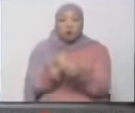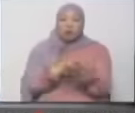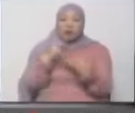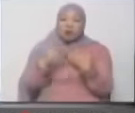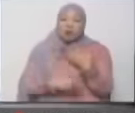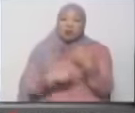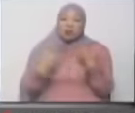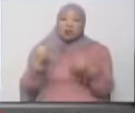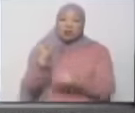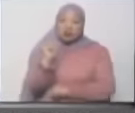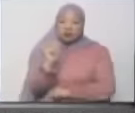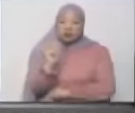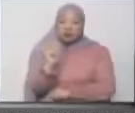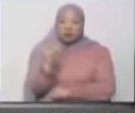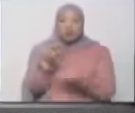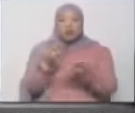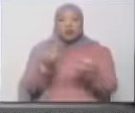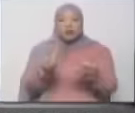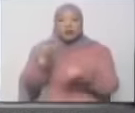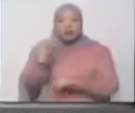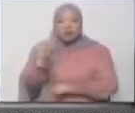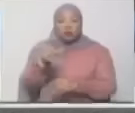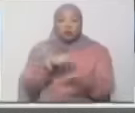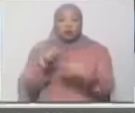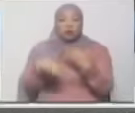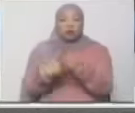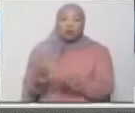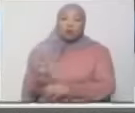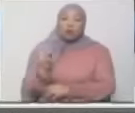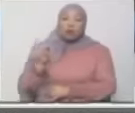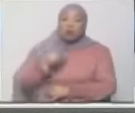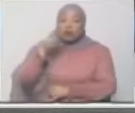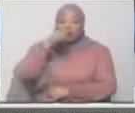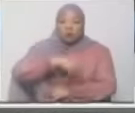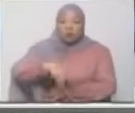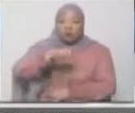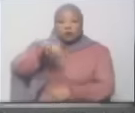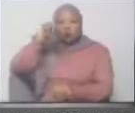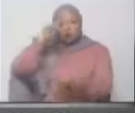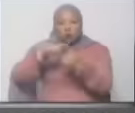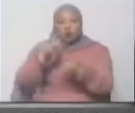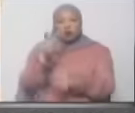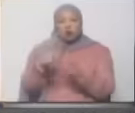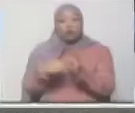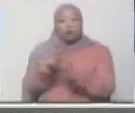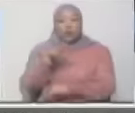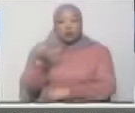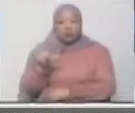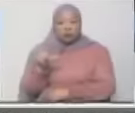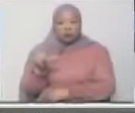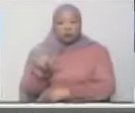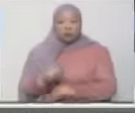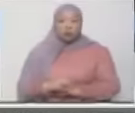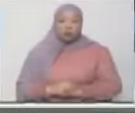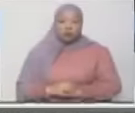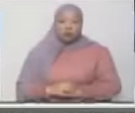las 7T, las 7 transformaciones que Venezuela necesita rumbo al 2031.